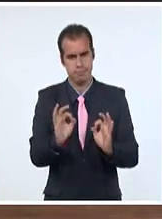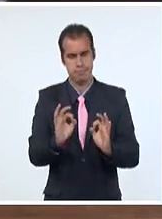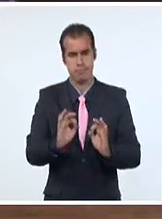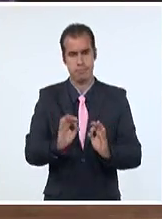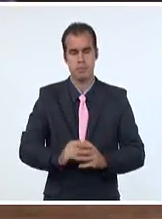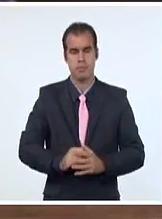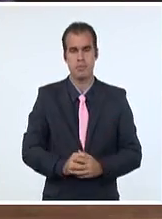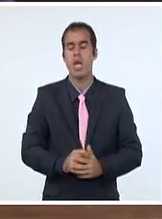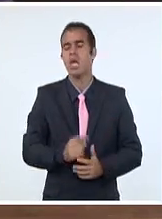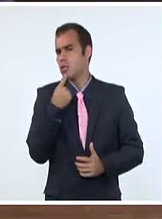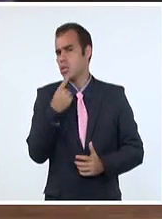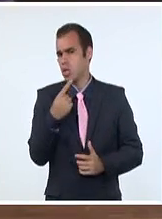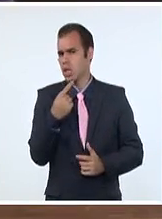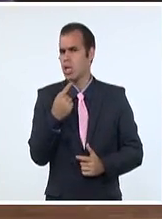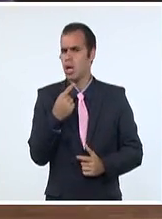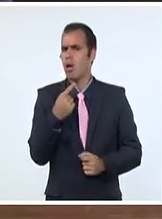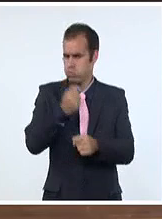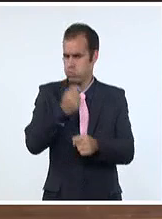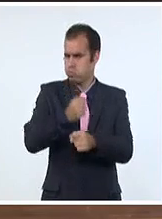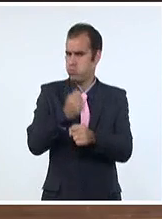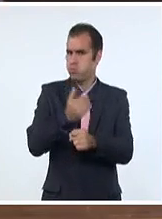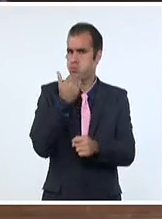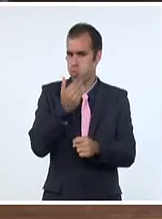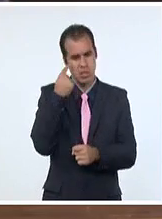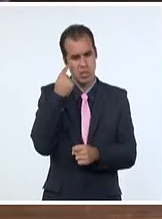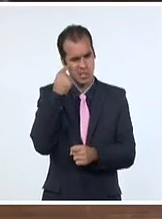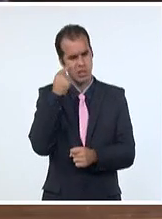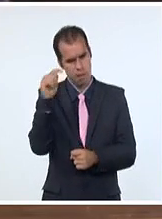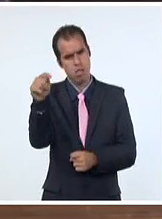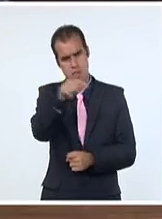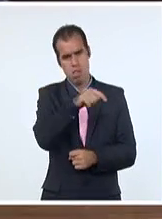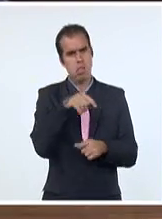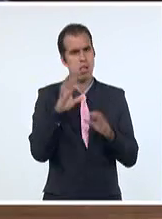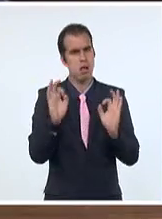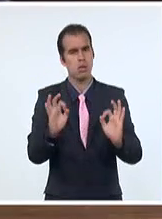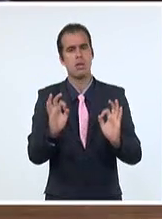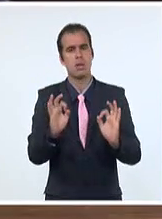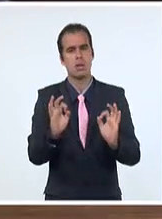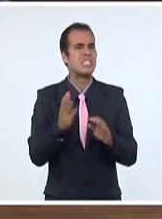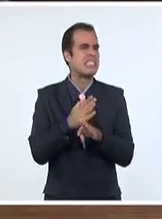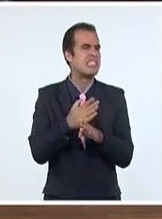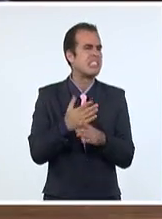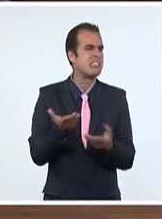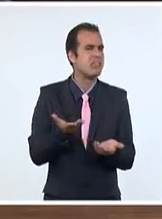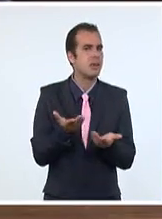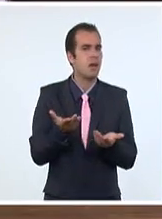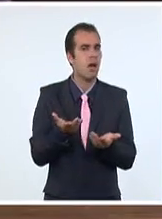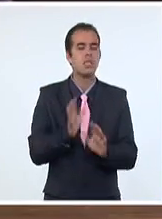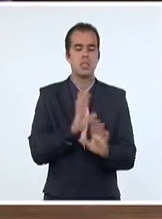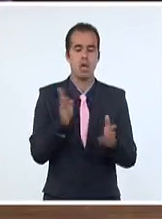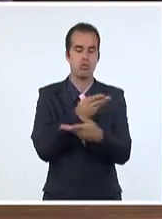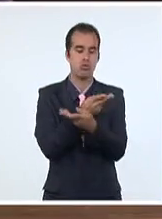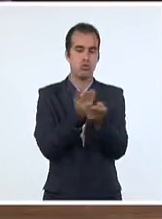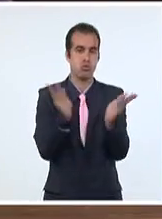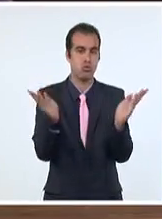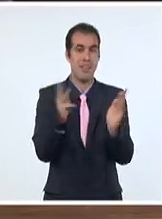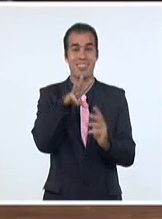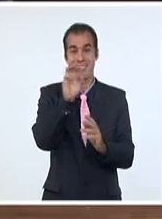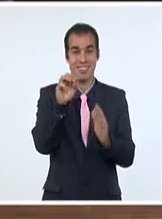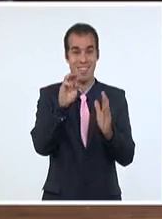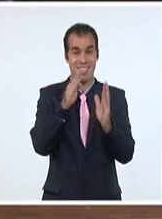cuando yo digo que se ha hecho un buen trabajo, y creo que hay que reconocerlo, es que lo que se ha distribuido en estos 30